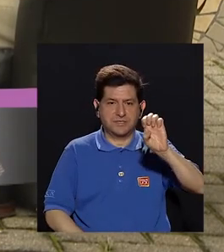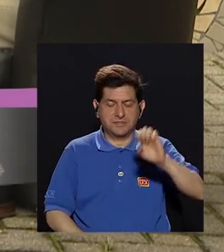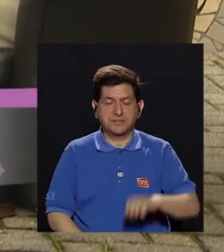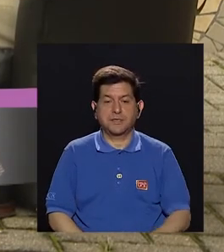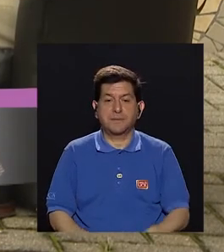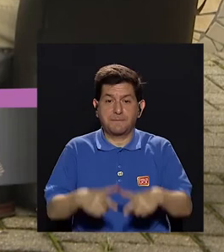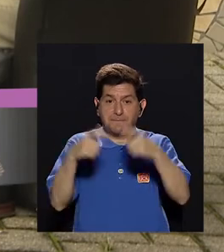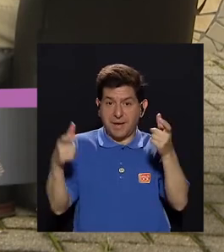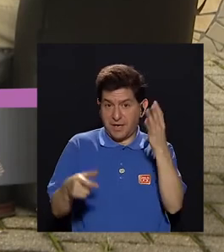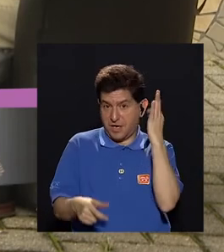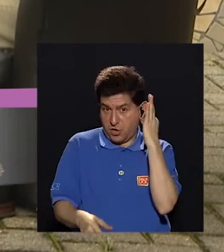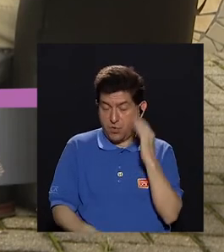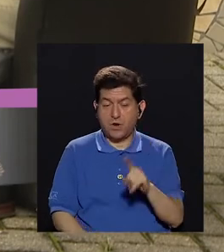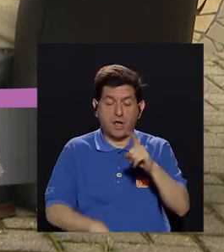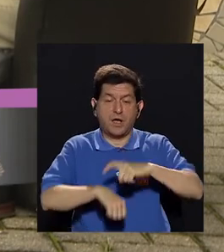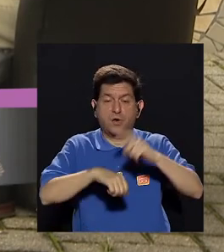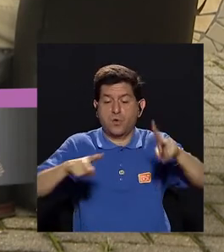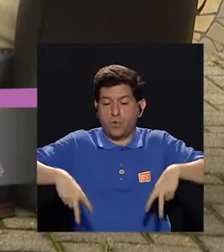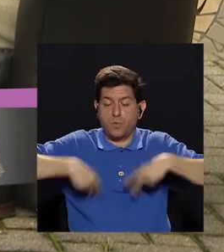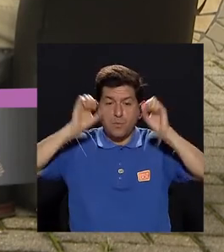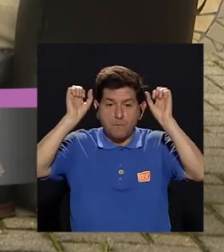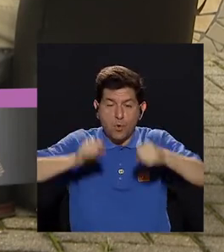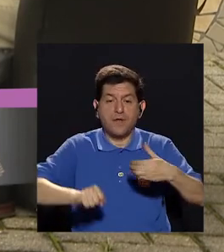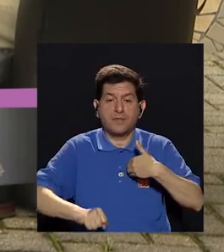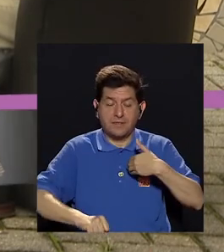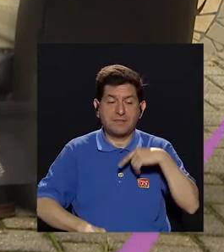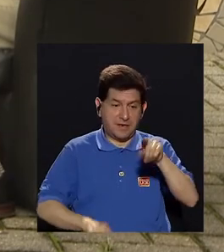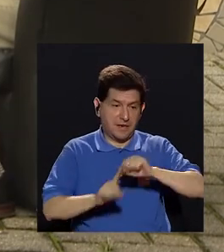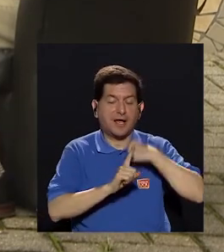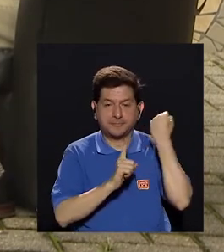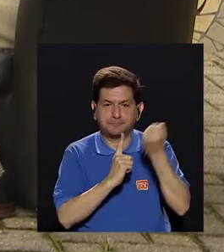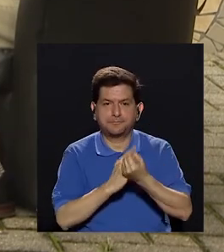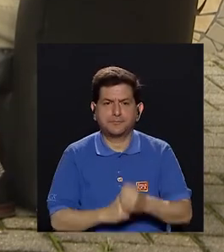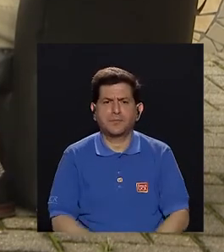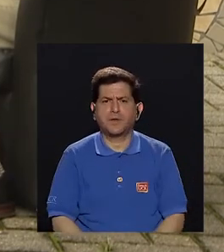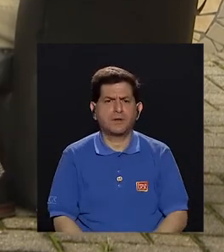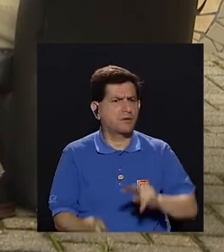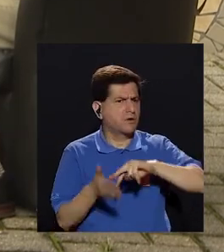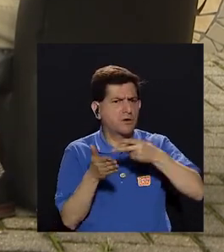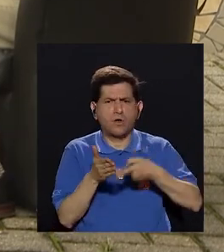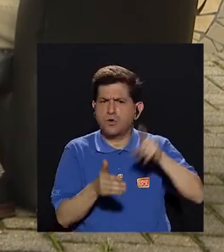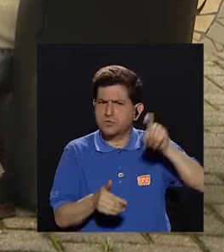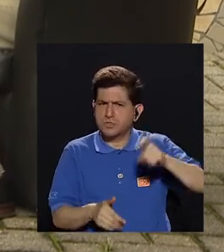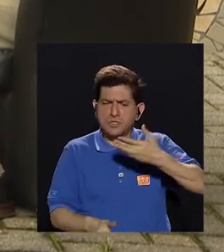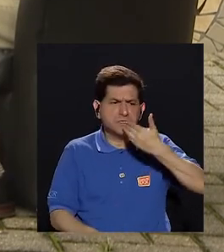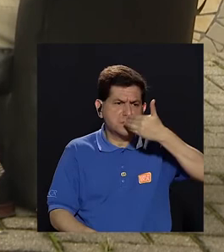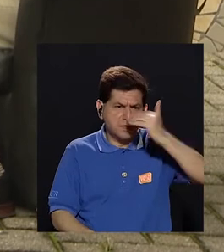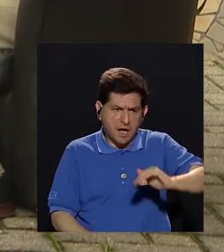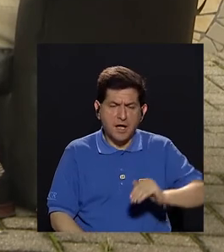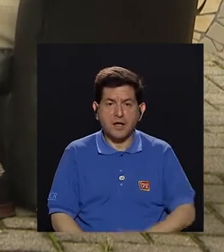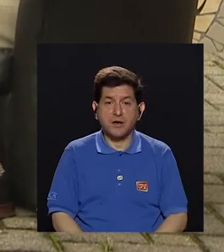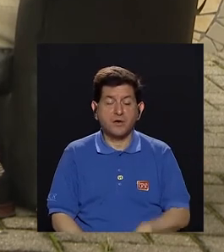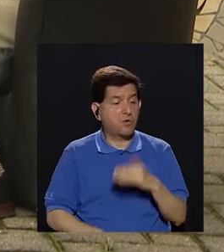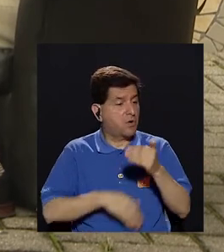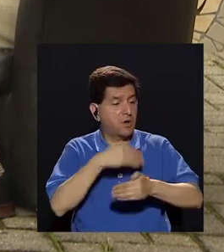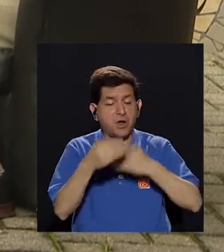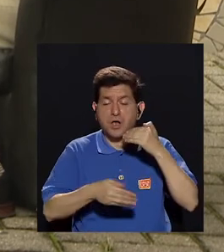diciendo que la mayoría de las mujeres en algún momento de su vida podrían tener un quiste. Y eso no necesariamente es malo,